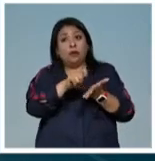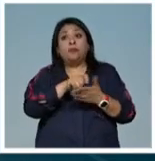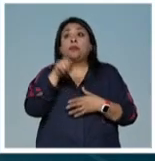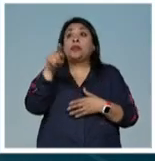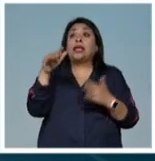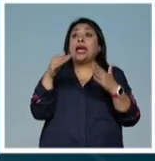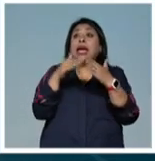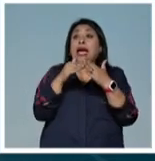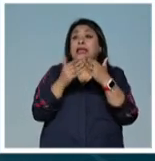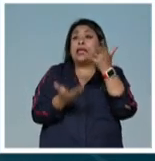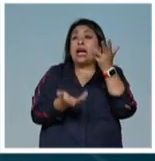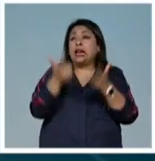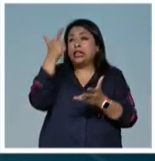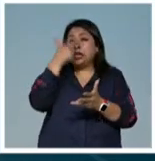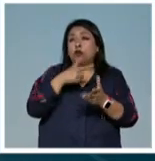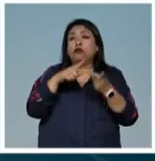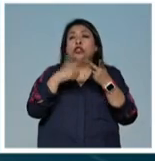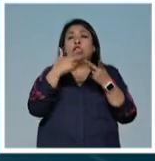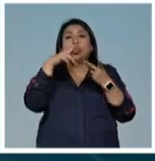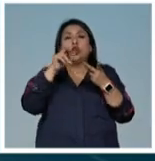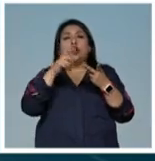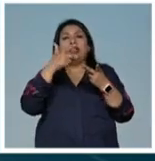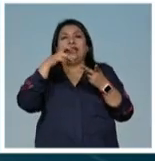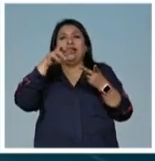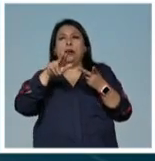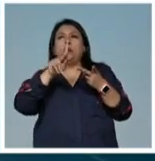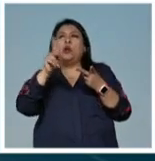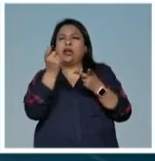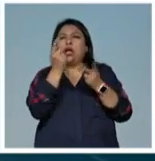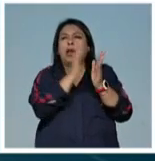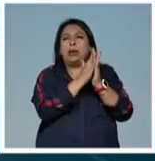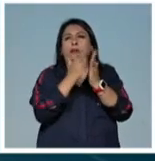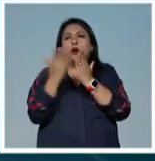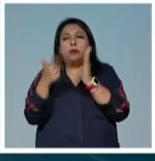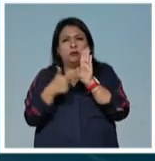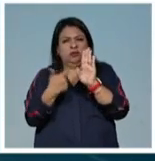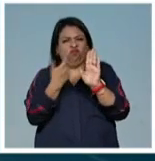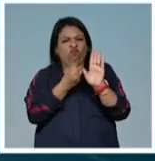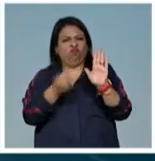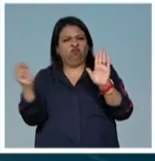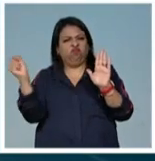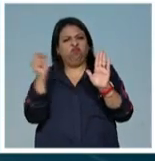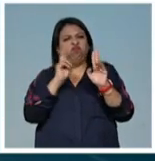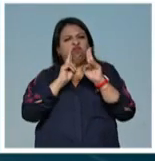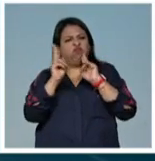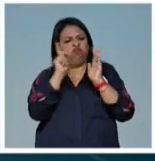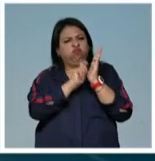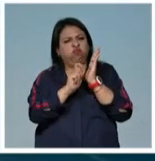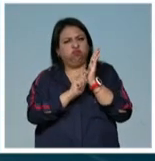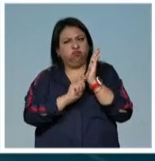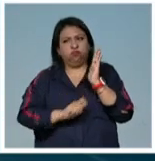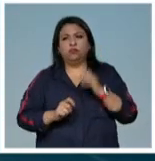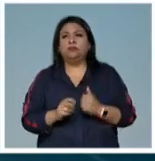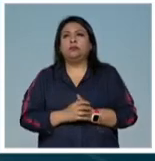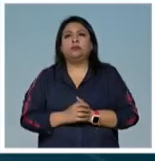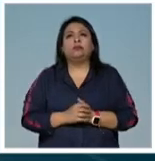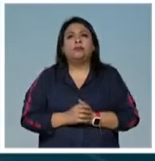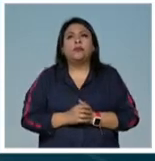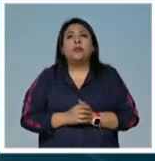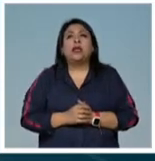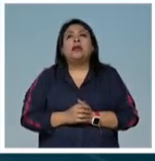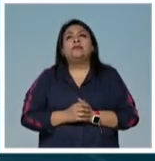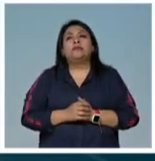La casa que arde de noche y Las glorias del gran Púas son algunas de las obras en las que mostró su dominio de la narrativa.